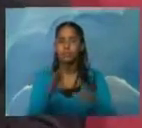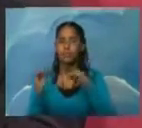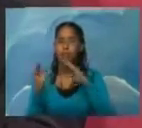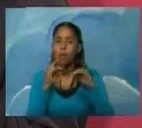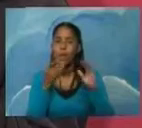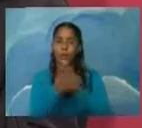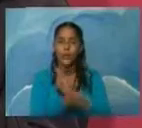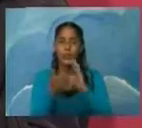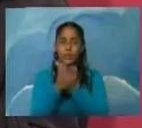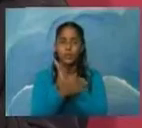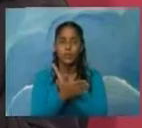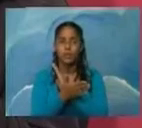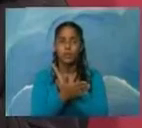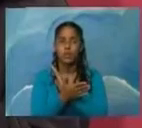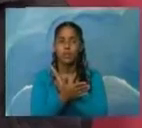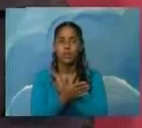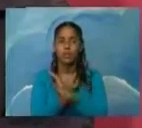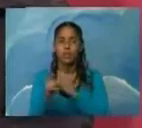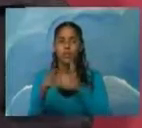acerca